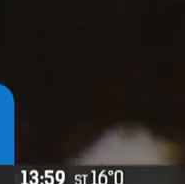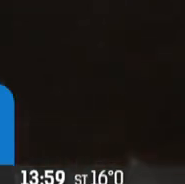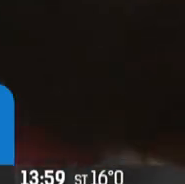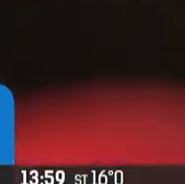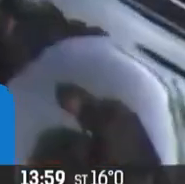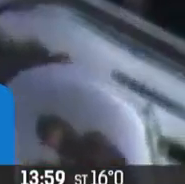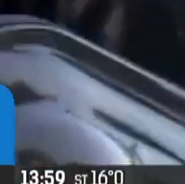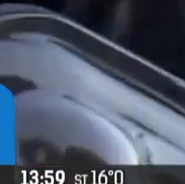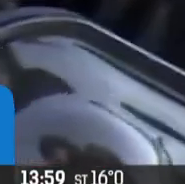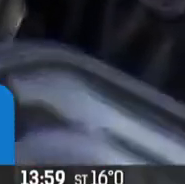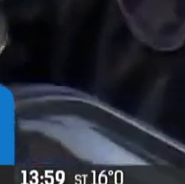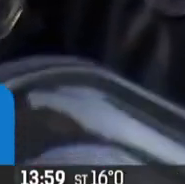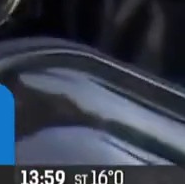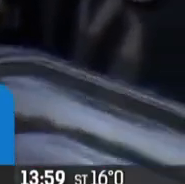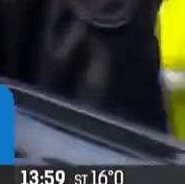en aeronaves